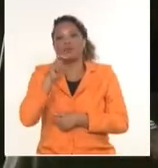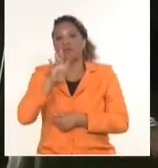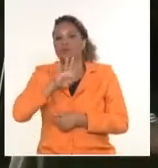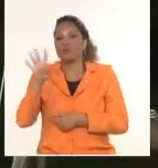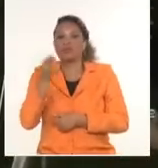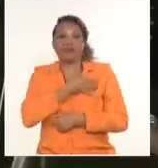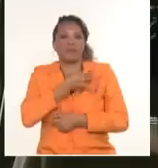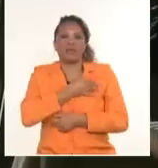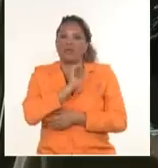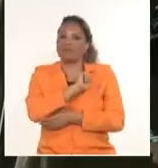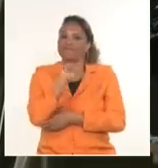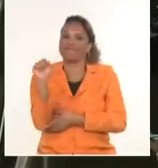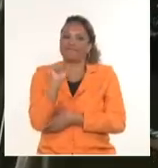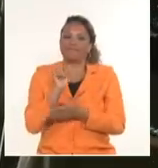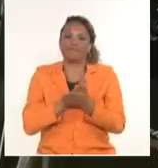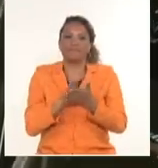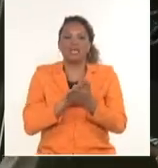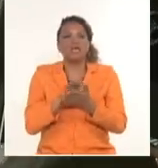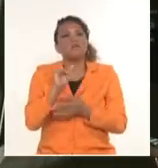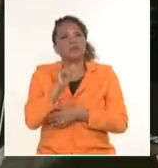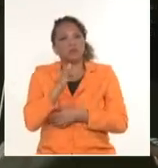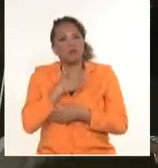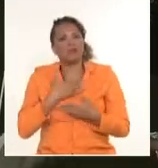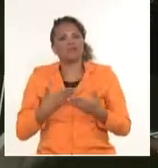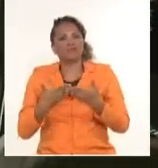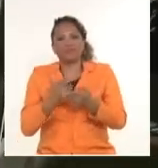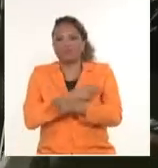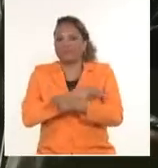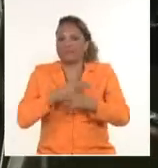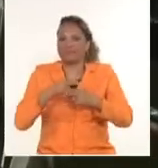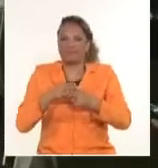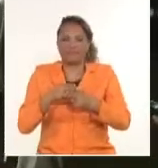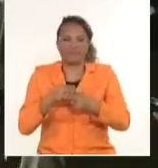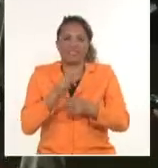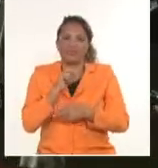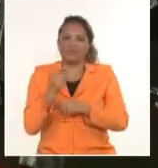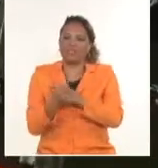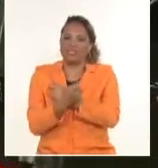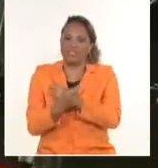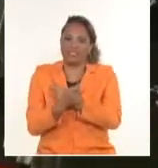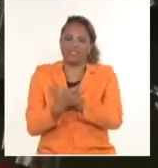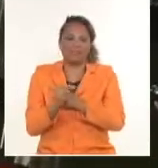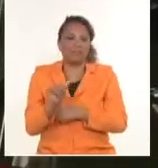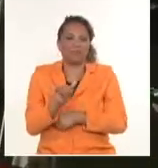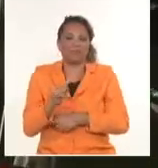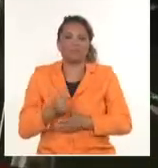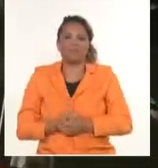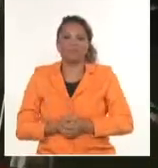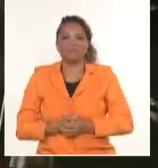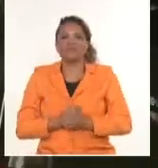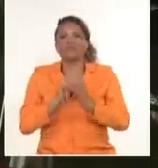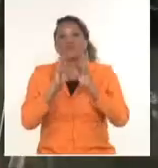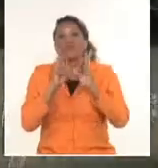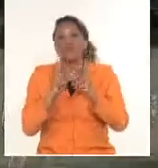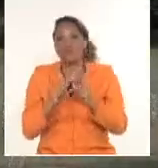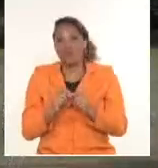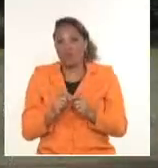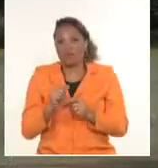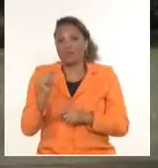esta quinta medalla, pero se va con un gran legado. Y bueno, ¿cuántos atletas